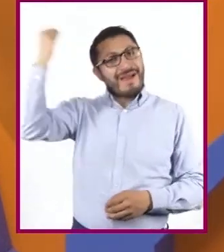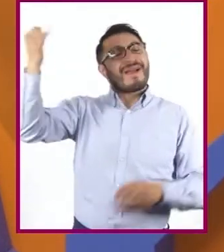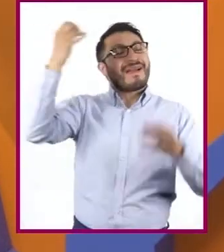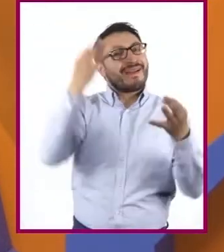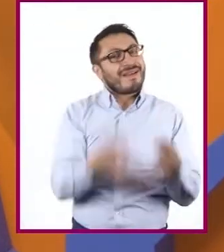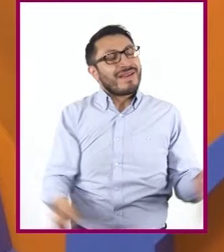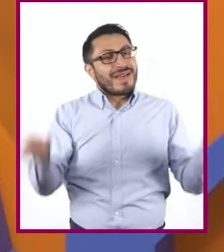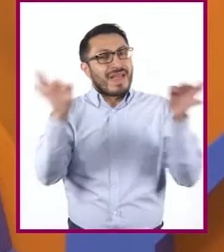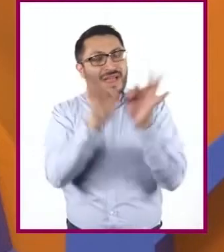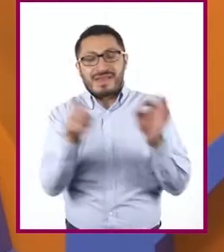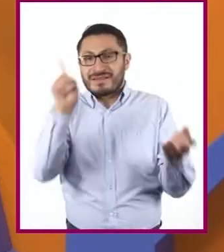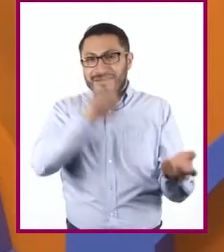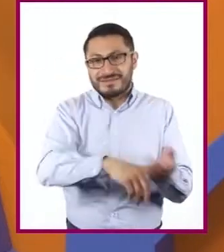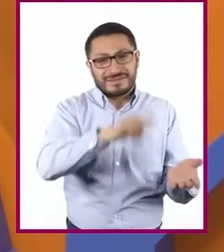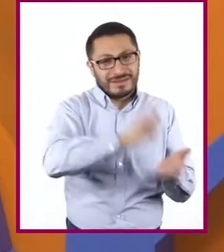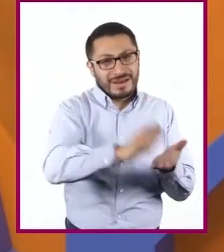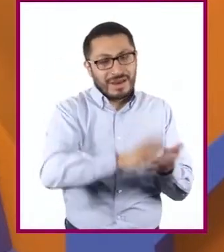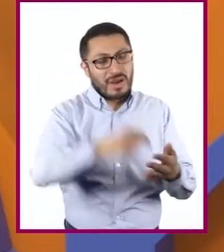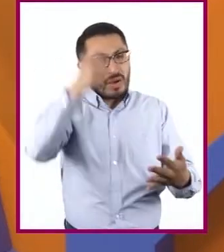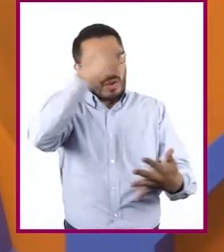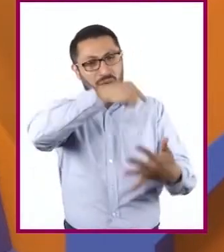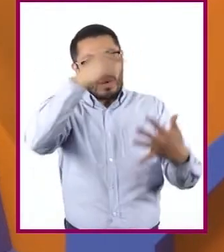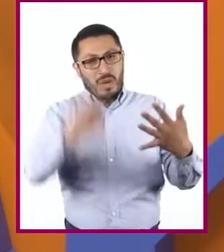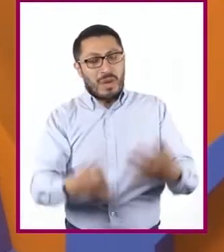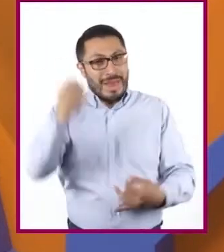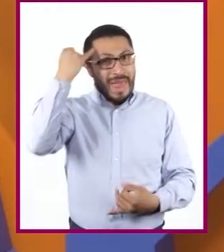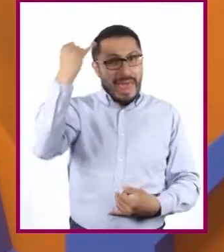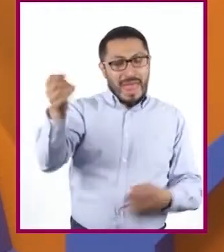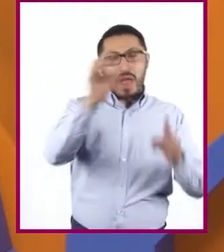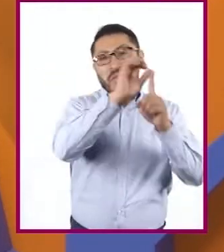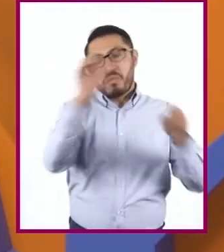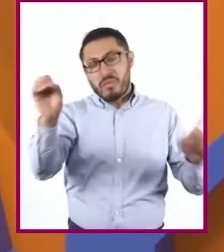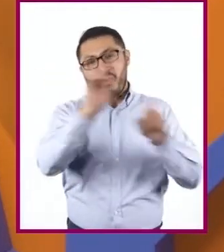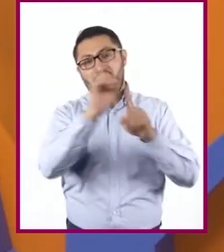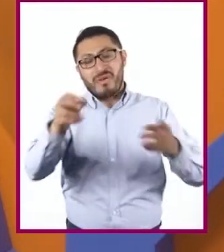texto. Esas ideas o enunciados amplían,